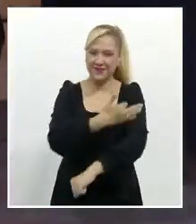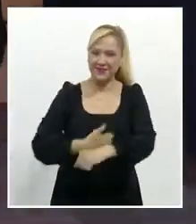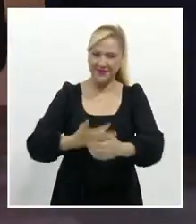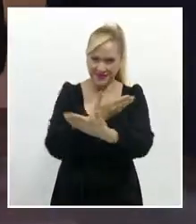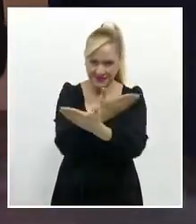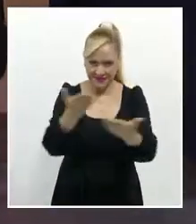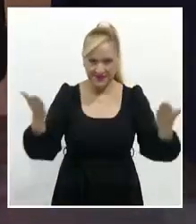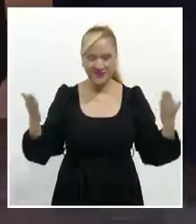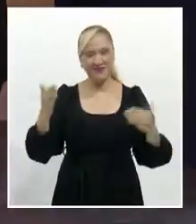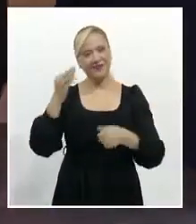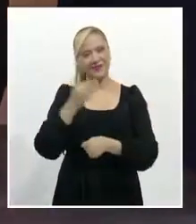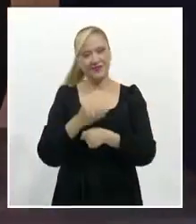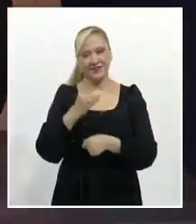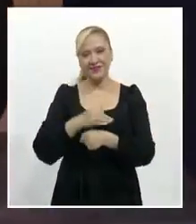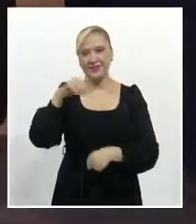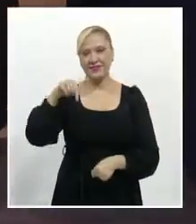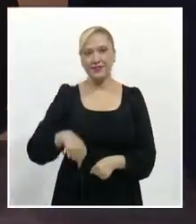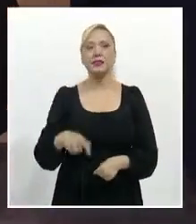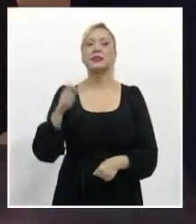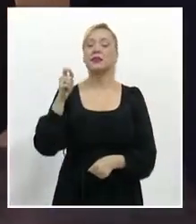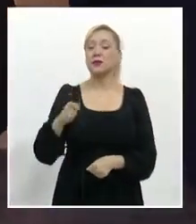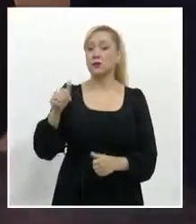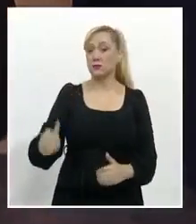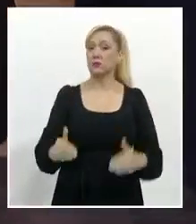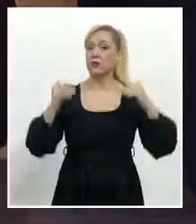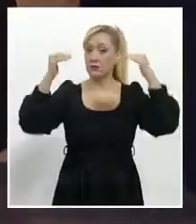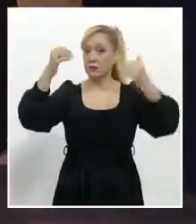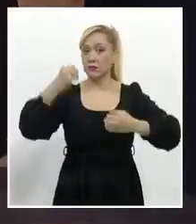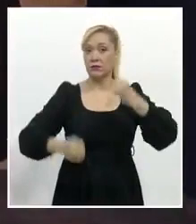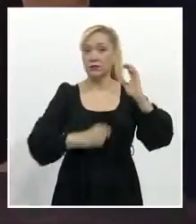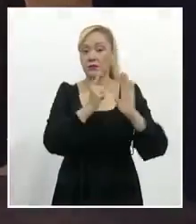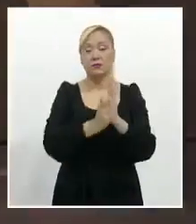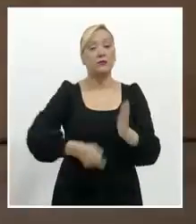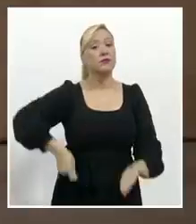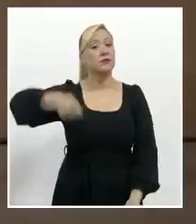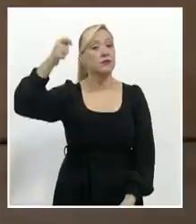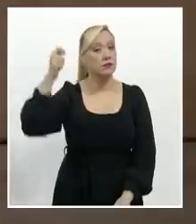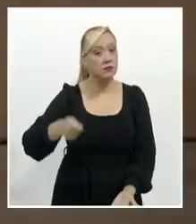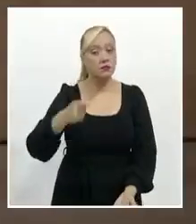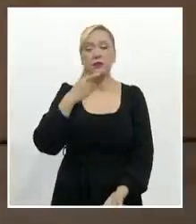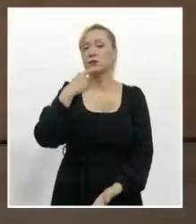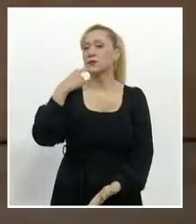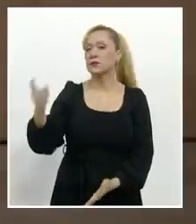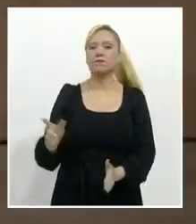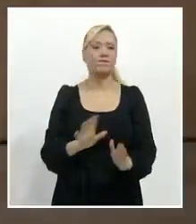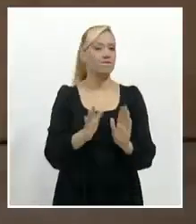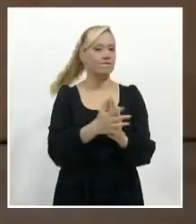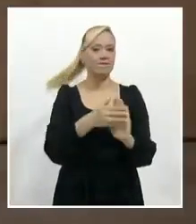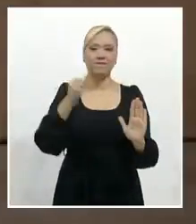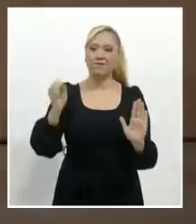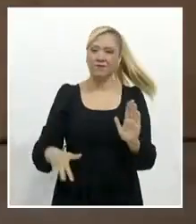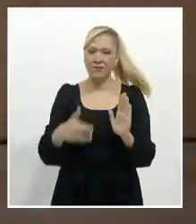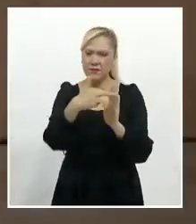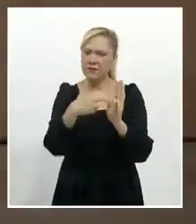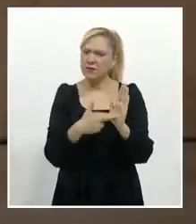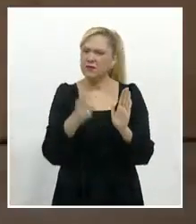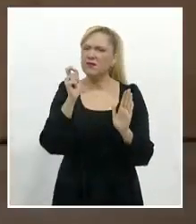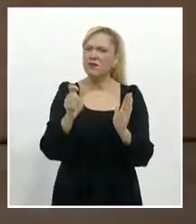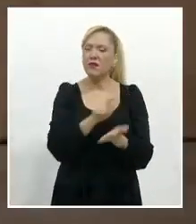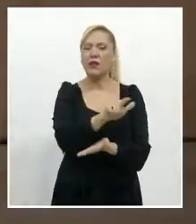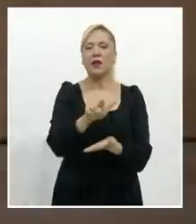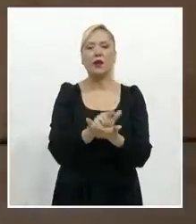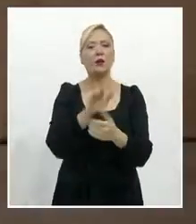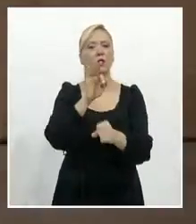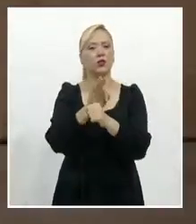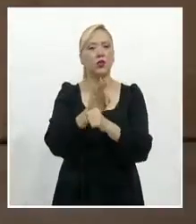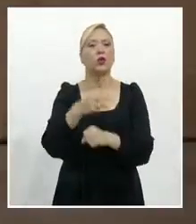a todas las personas que siguen esta transmisión. El Pleno de la Suprema Corte de Justicia declaró la invalidez de diversas disposiciones de la Ley de